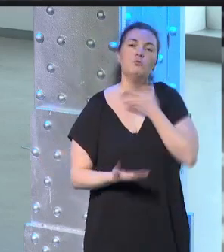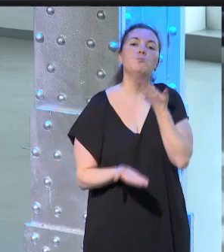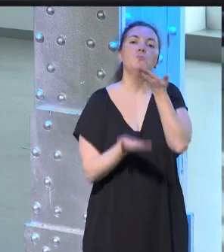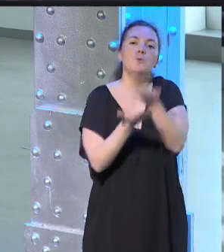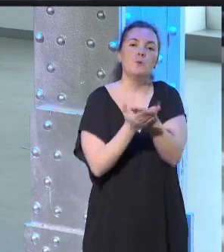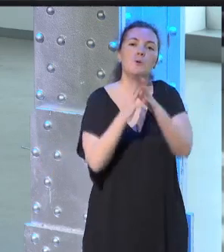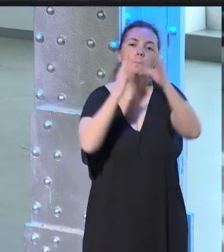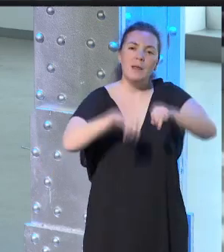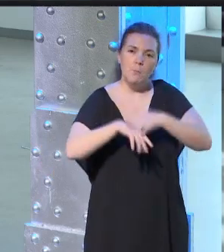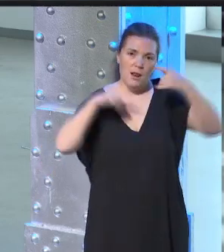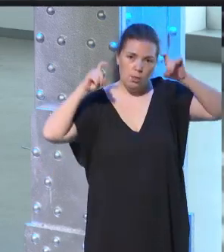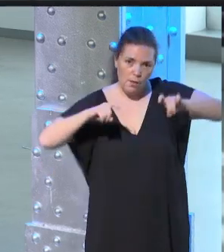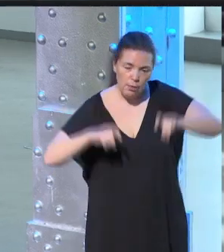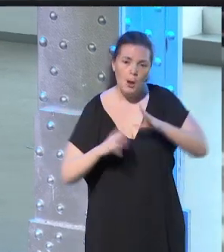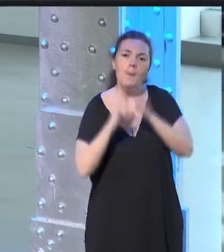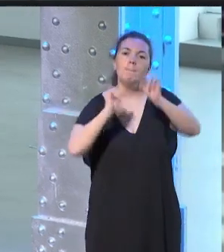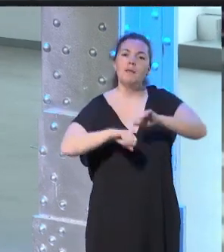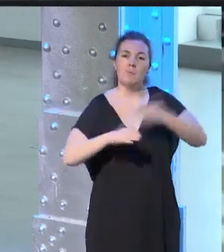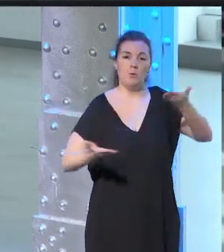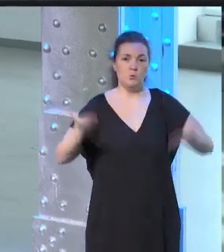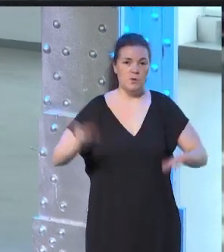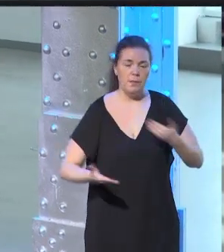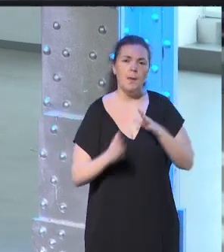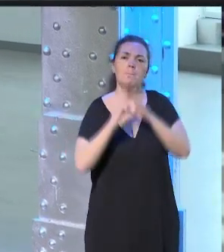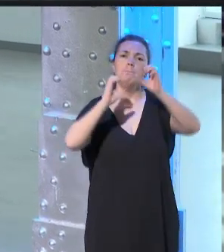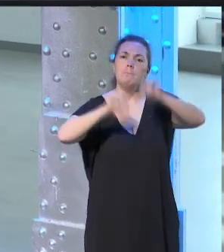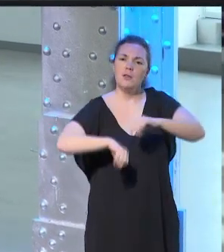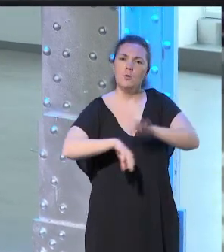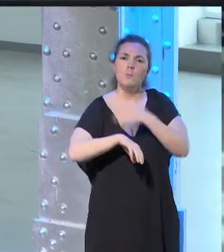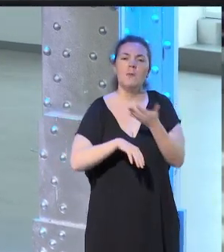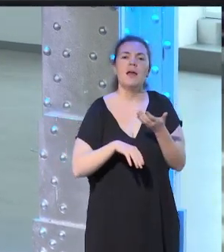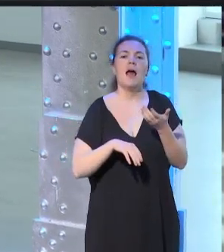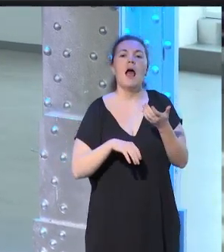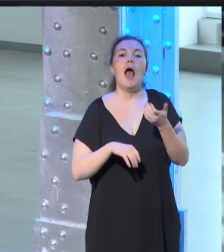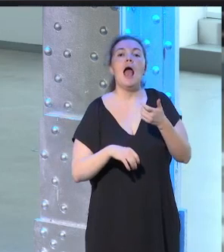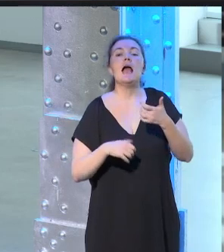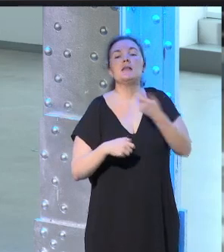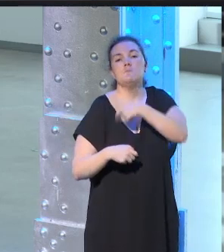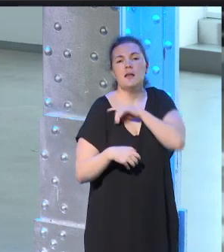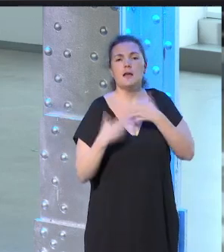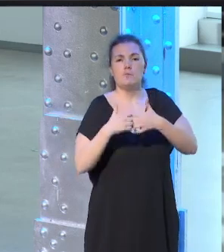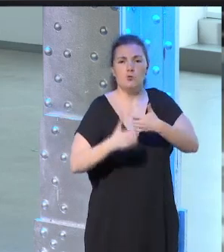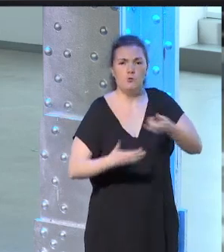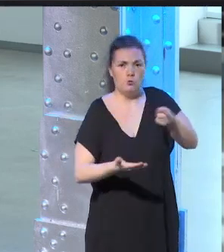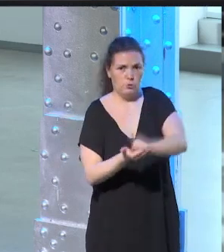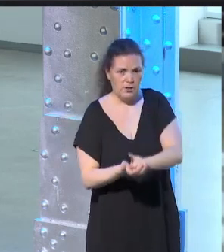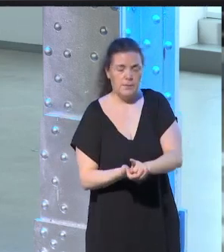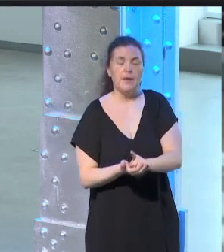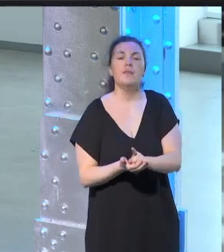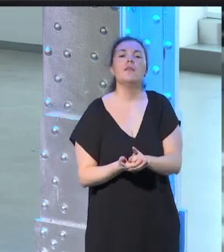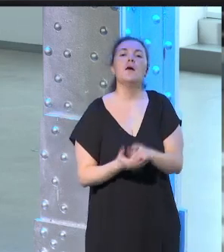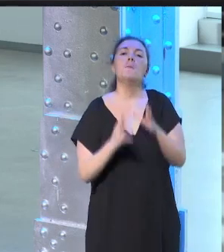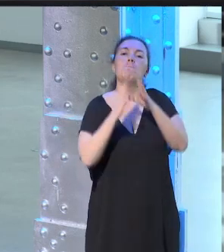un pacto por la educación, que haya un pacto por la justicia, que haya un pacto por la reindustrialización de España, que haya un pacto por